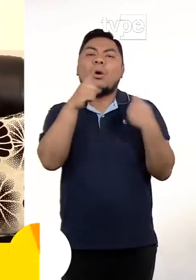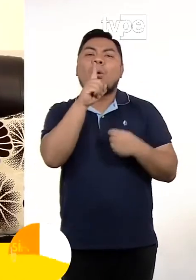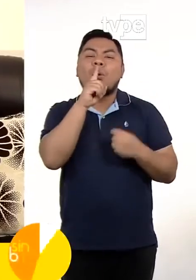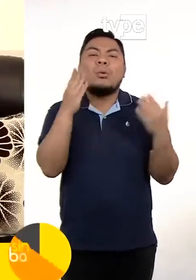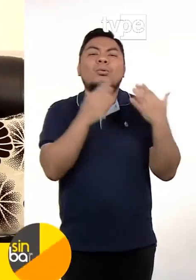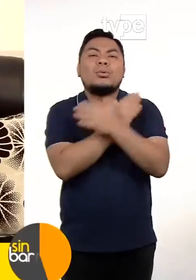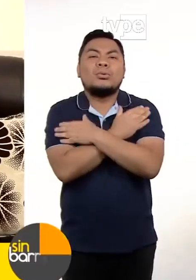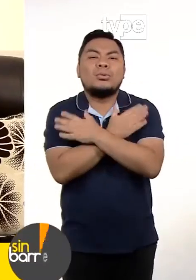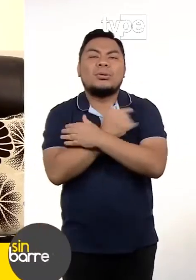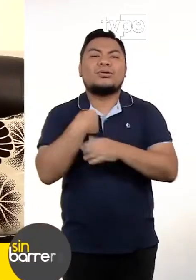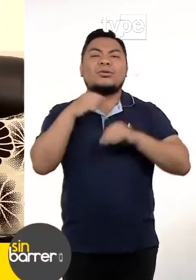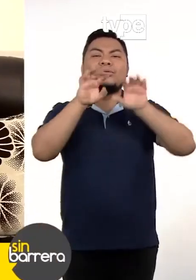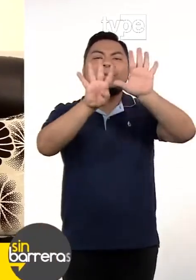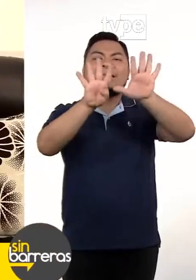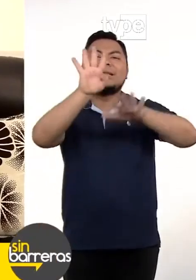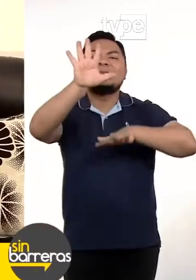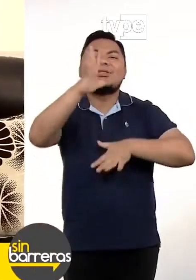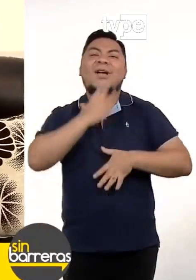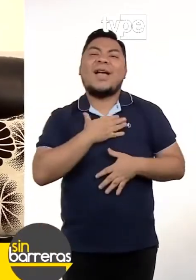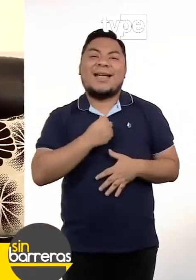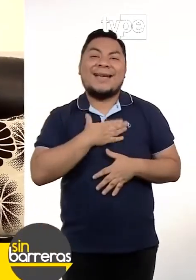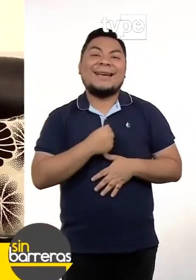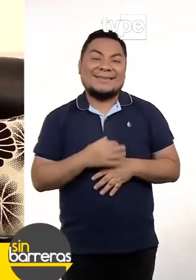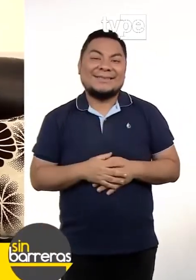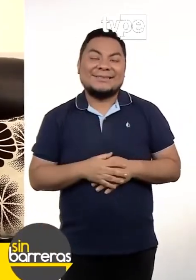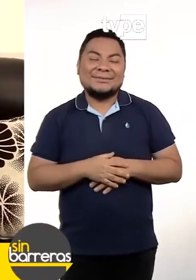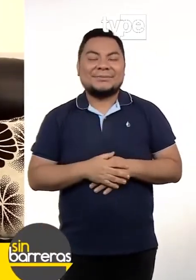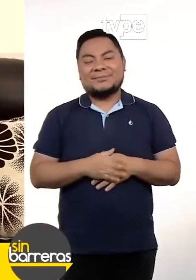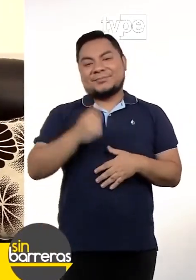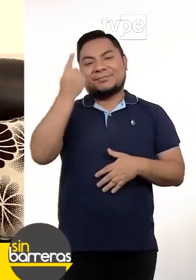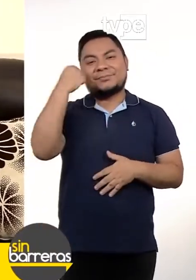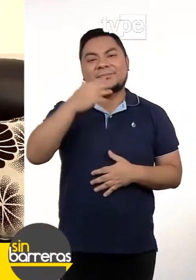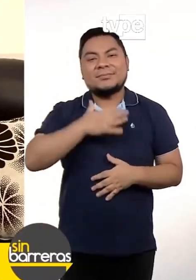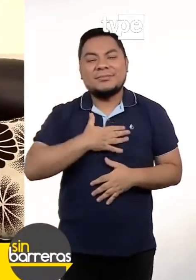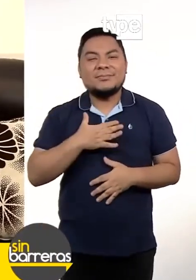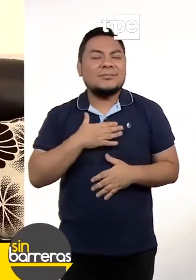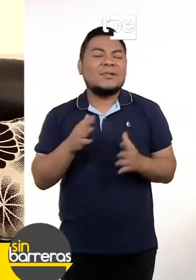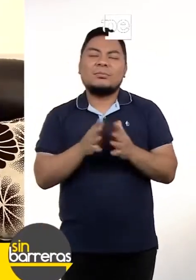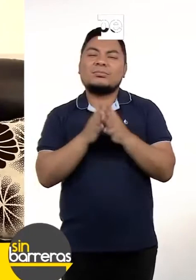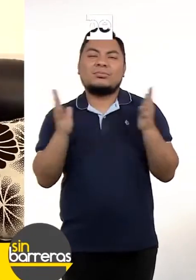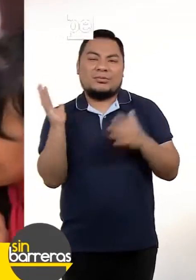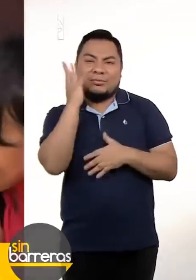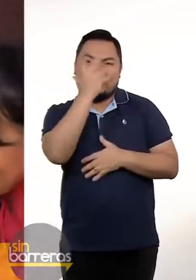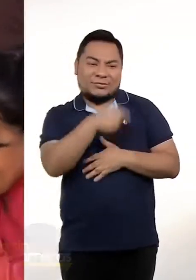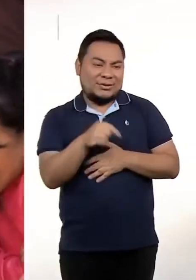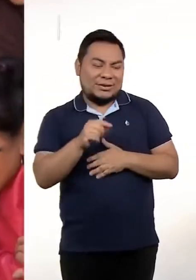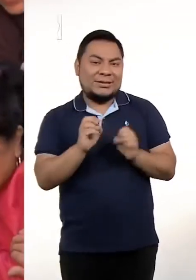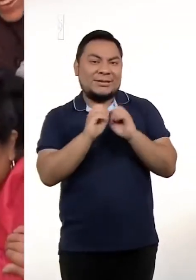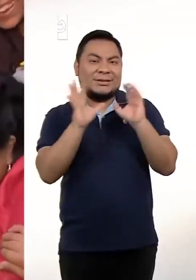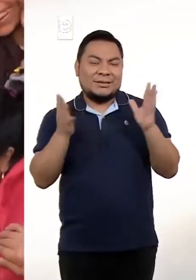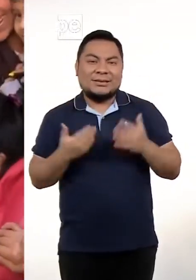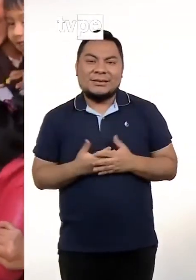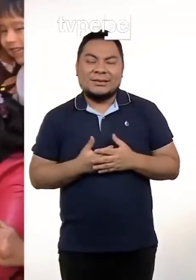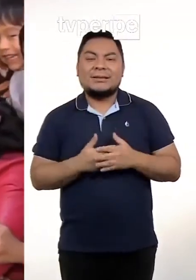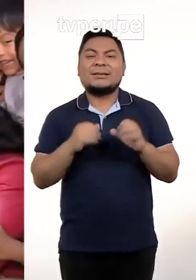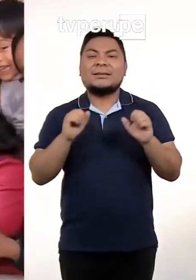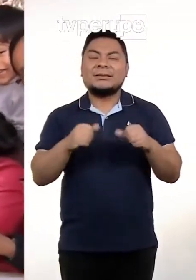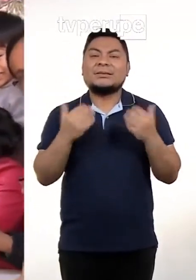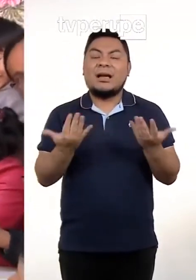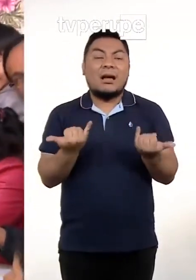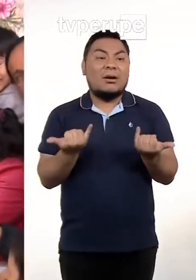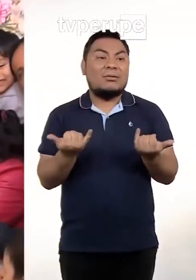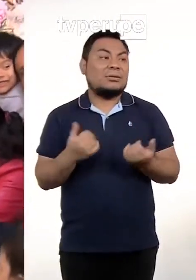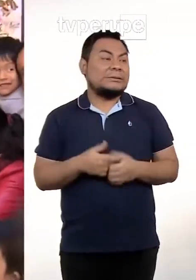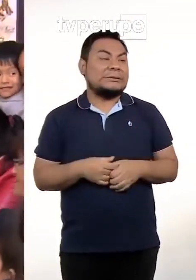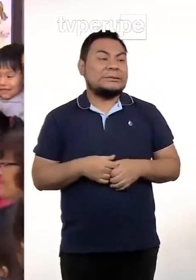celebro mi cumpleaños, cumplo 95 años. Para mí es una fecha muy linda. Bueno, en esta época